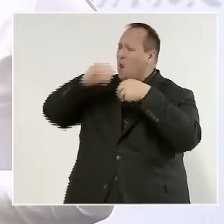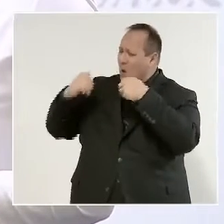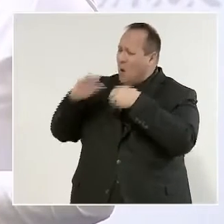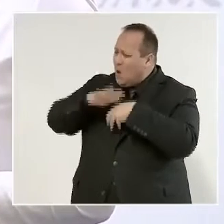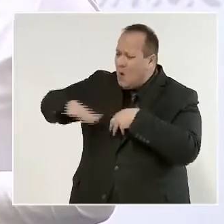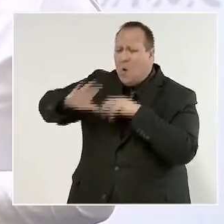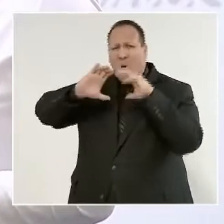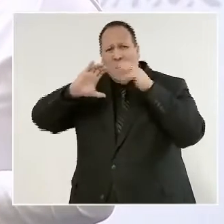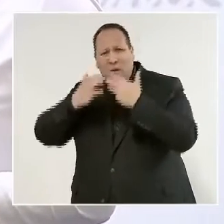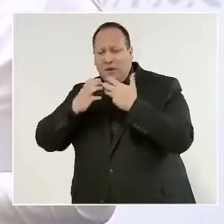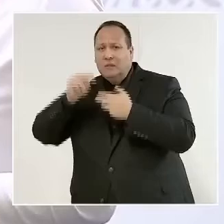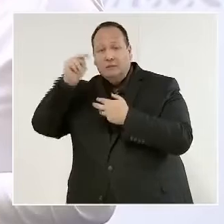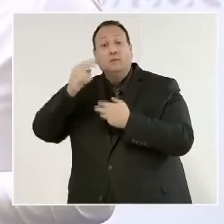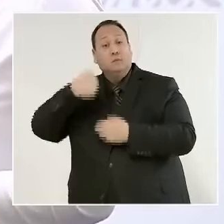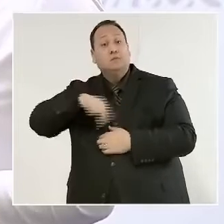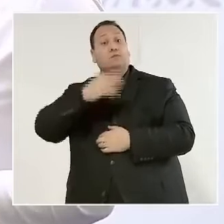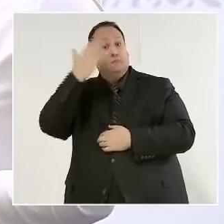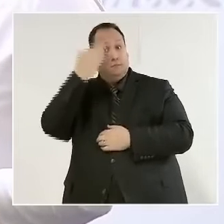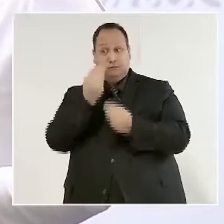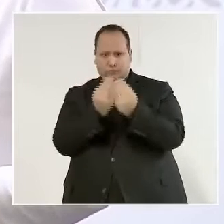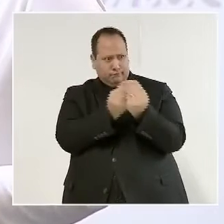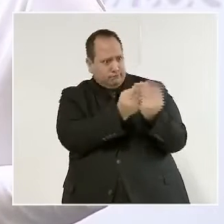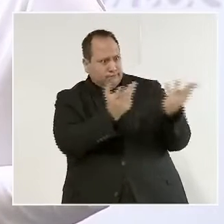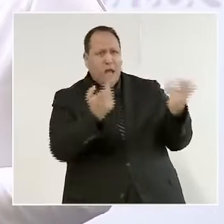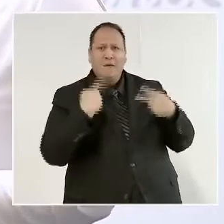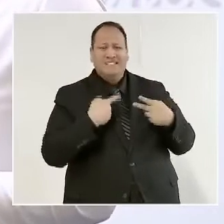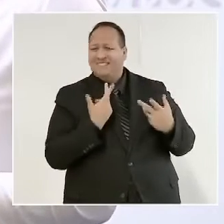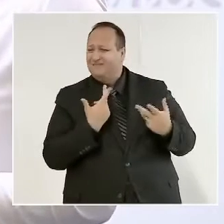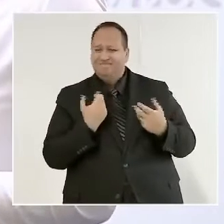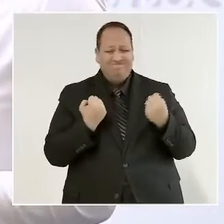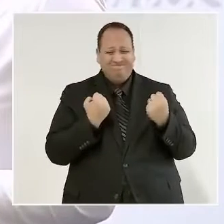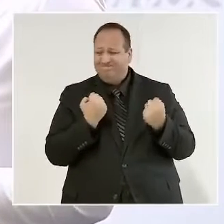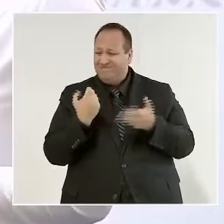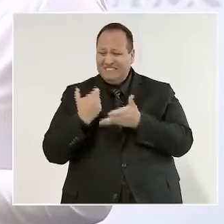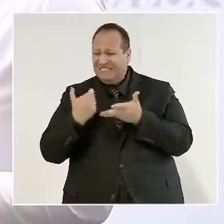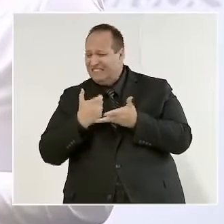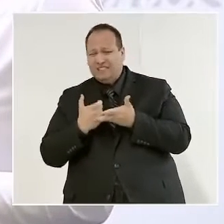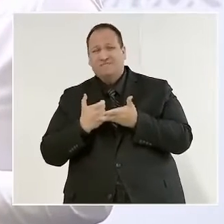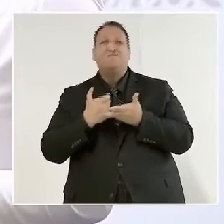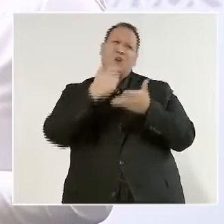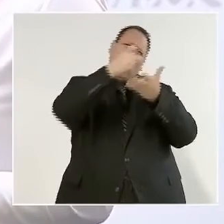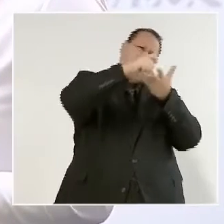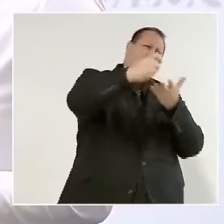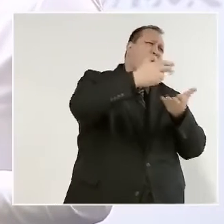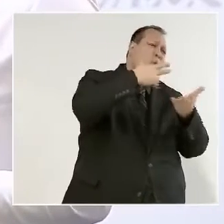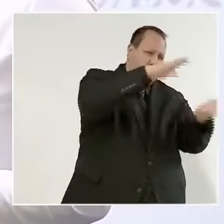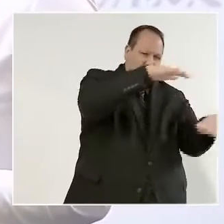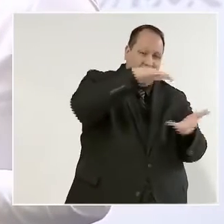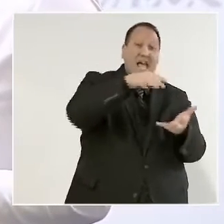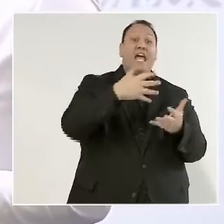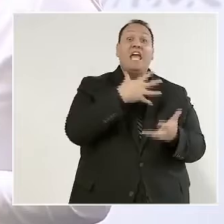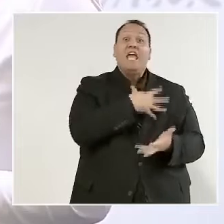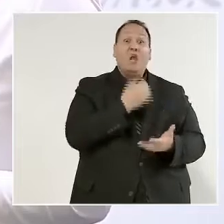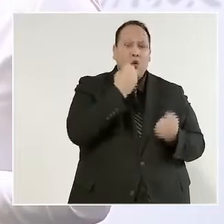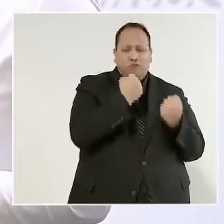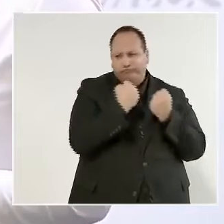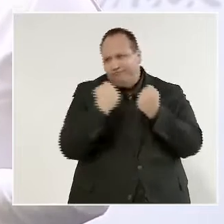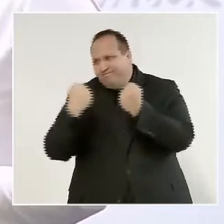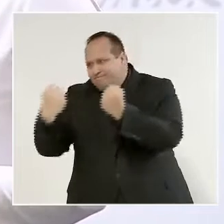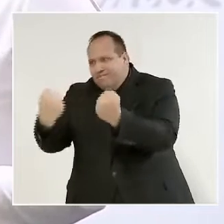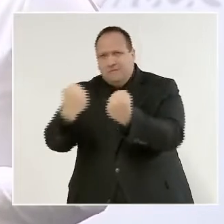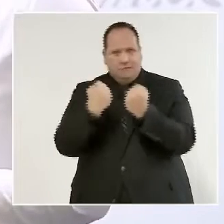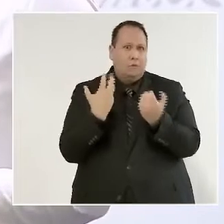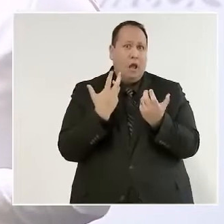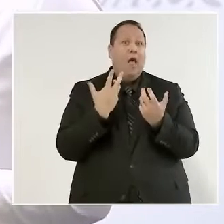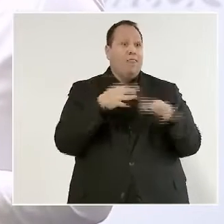pues sabemos que mucha gente decide comprar estos vehículos y los usa para llevar a sus hijos a las escuelas,